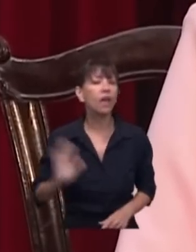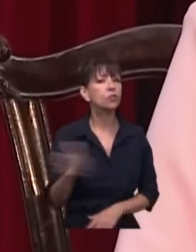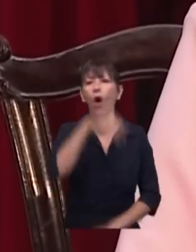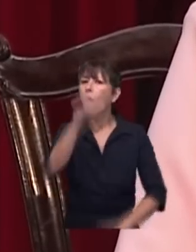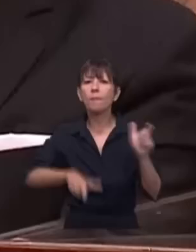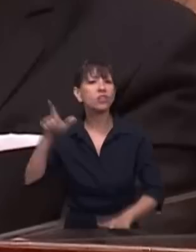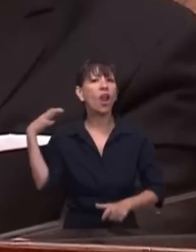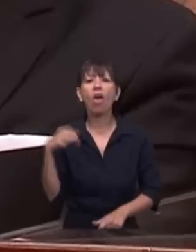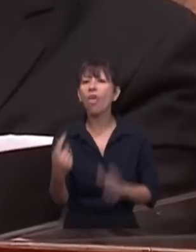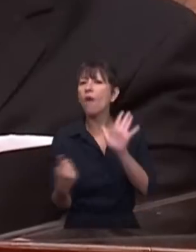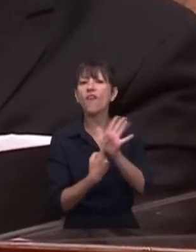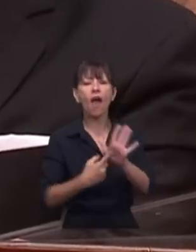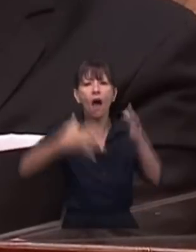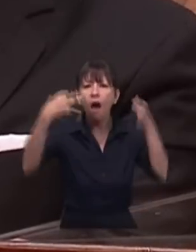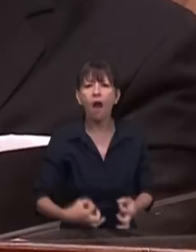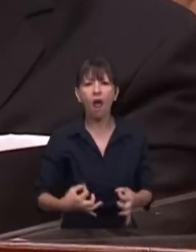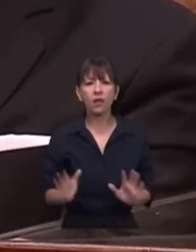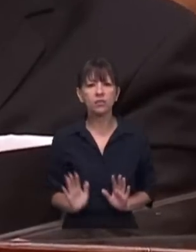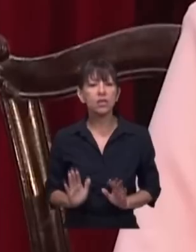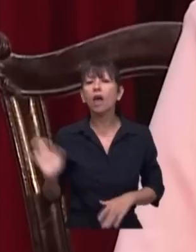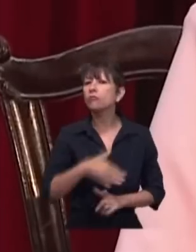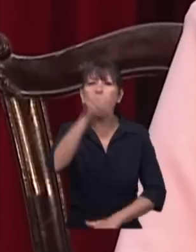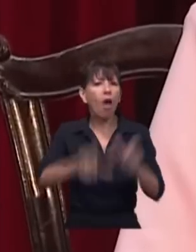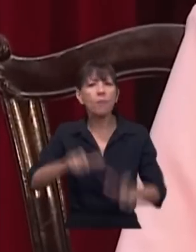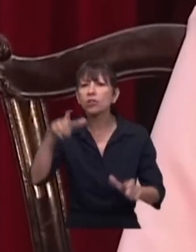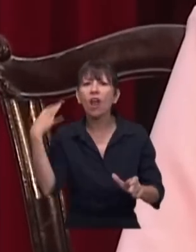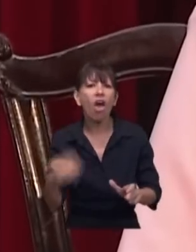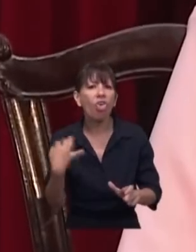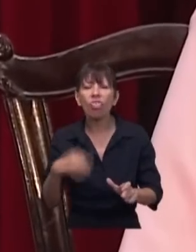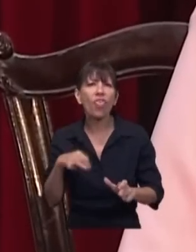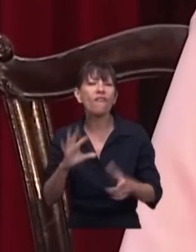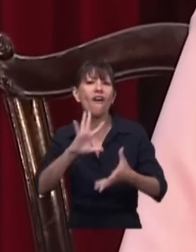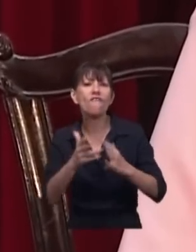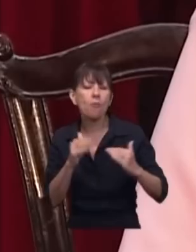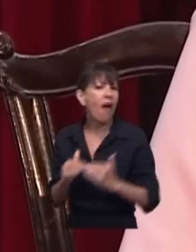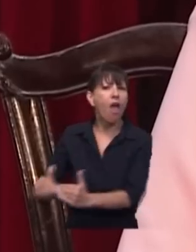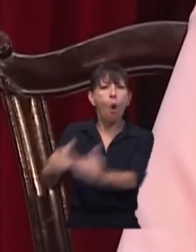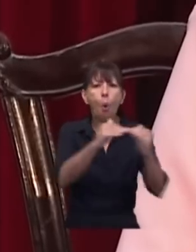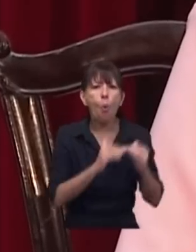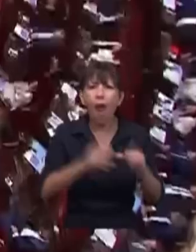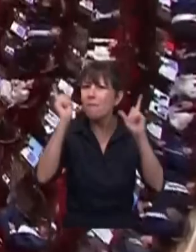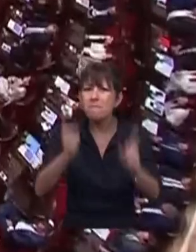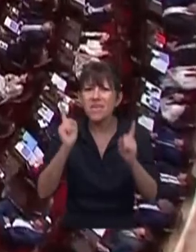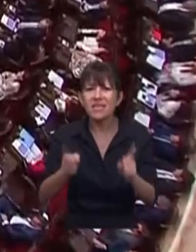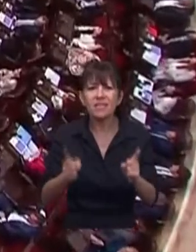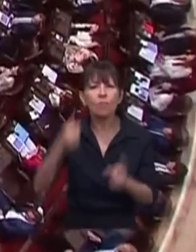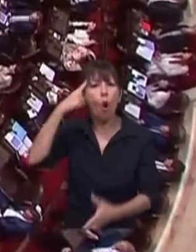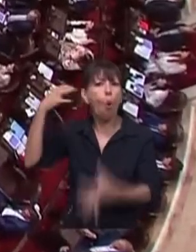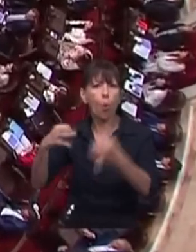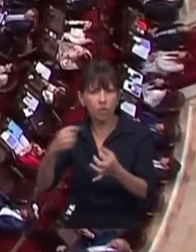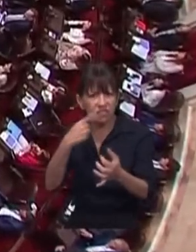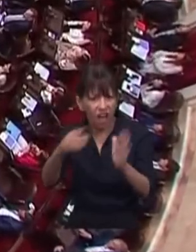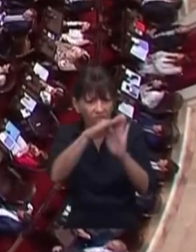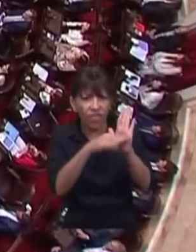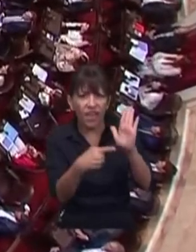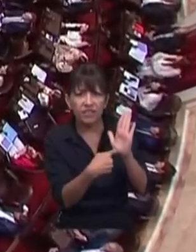de las garantías. Todo ciudadano debe ser tratado con el rigor y las garantías que establece nuestro orden jurídico.